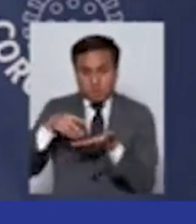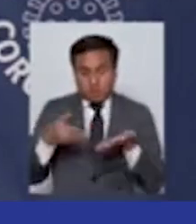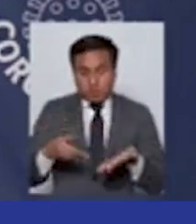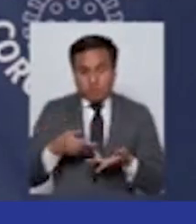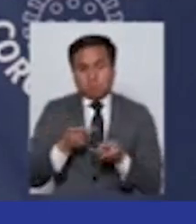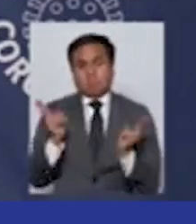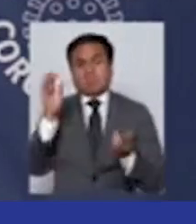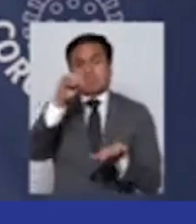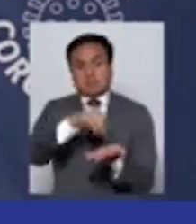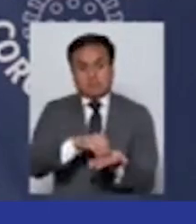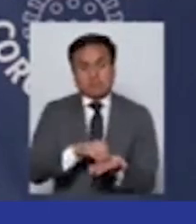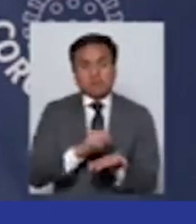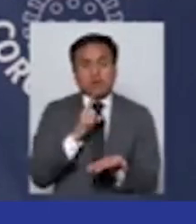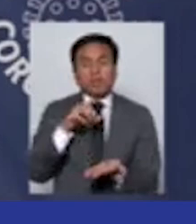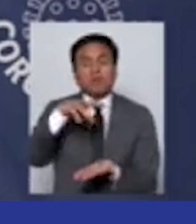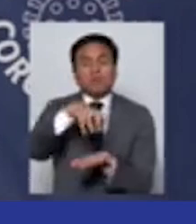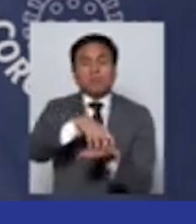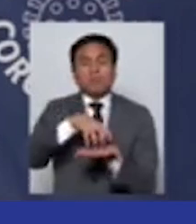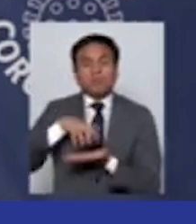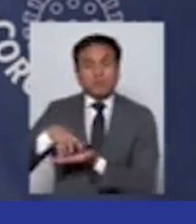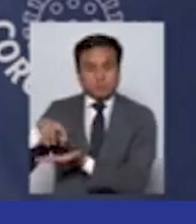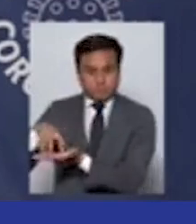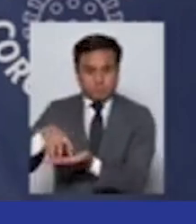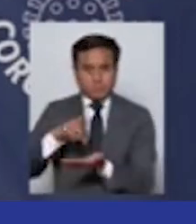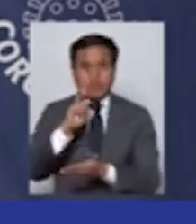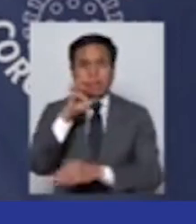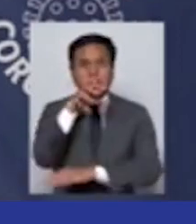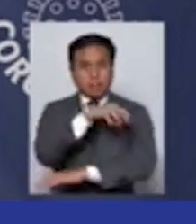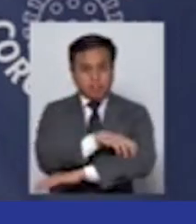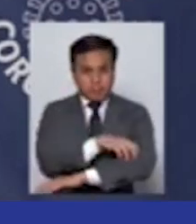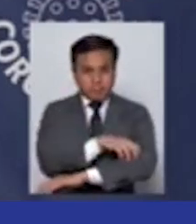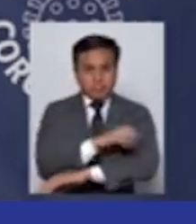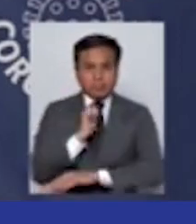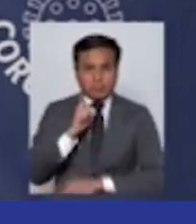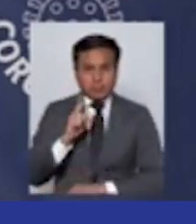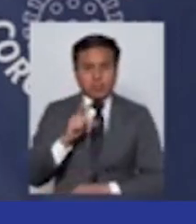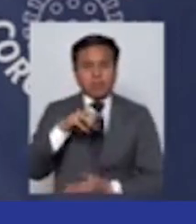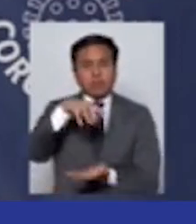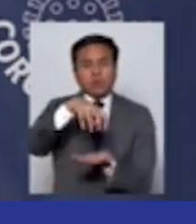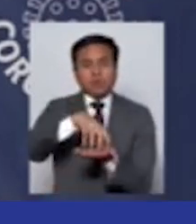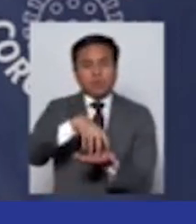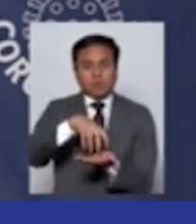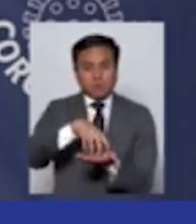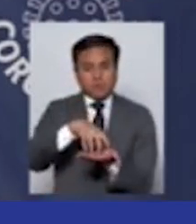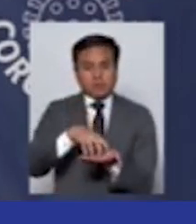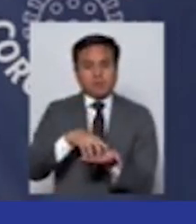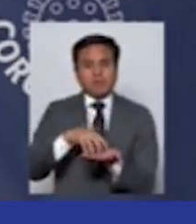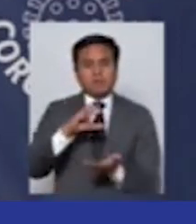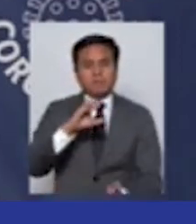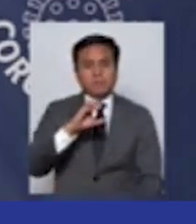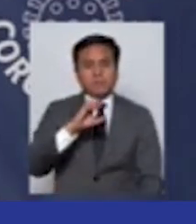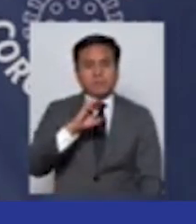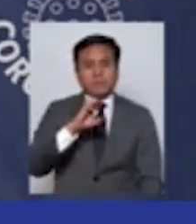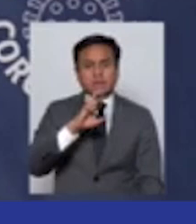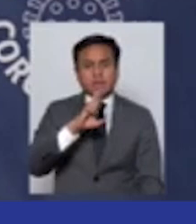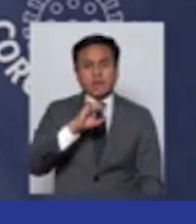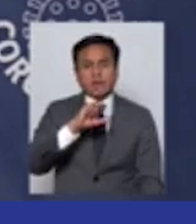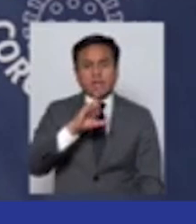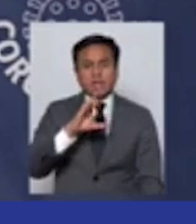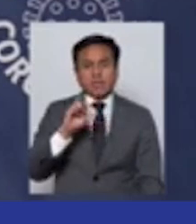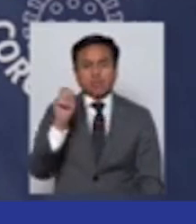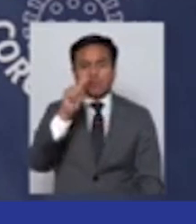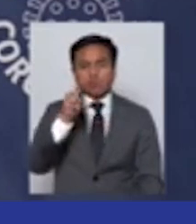y estas comunas son en la región metropolitana la comuna de cerrillos completa